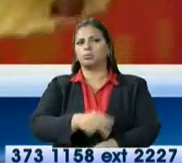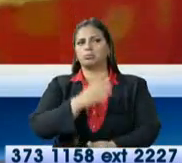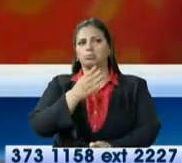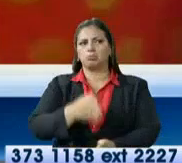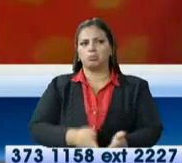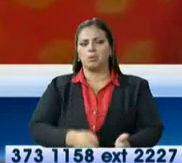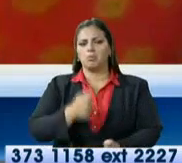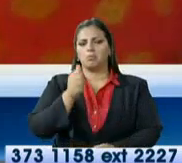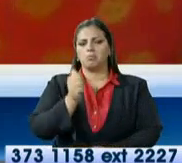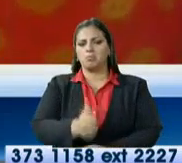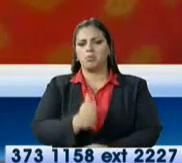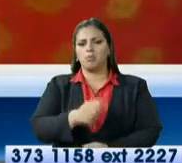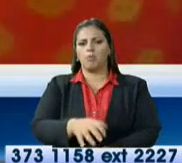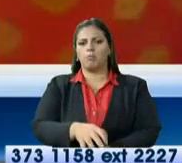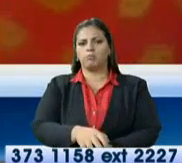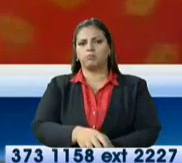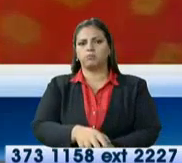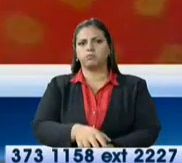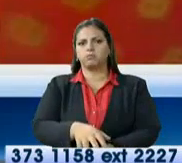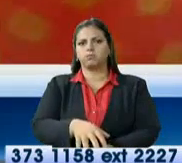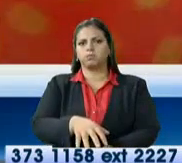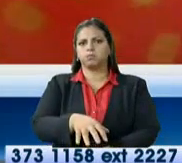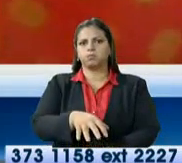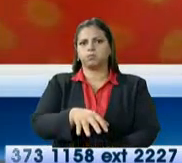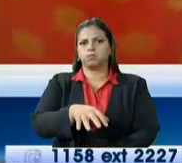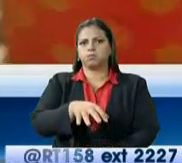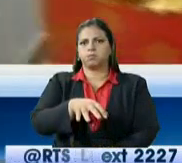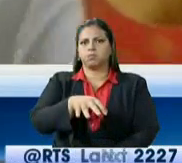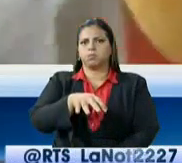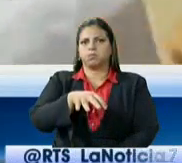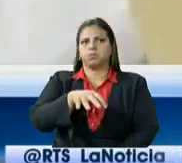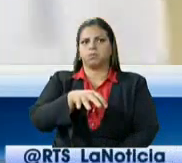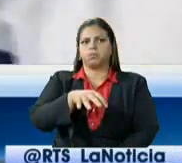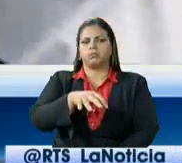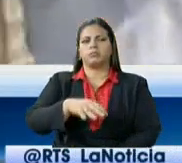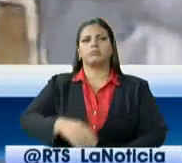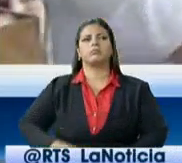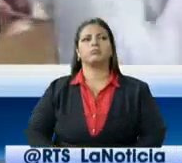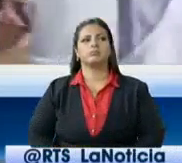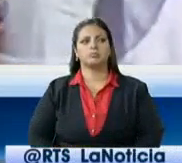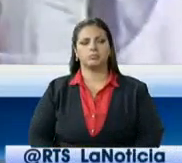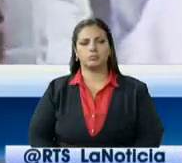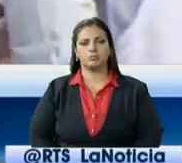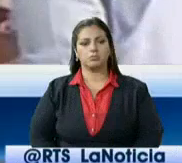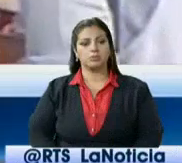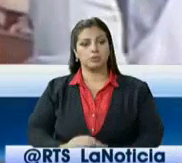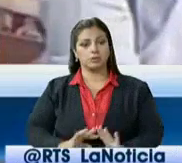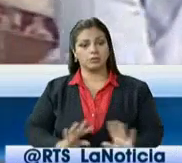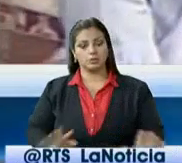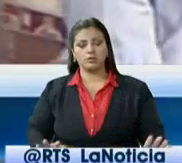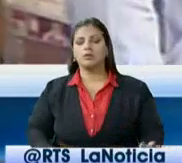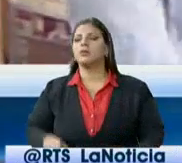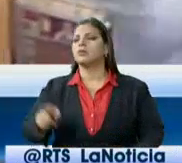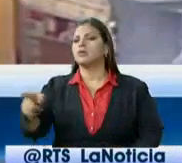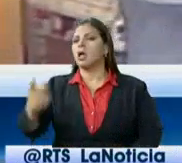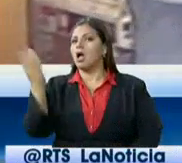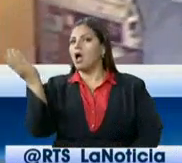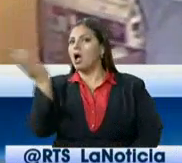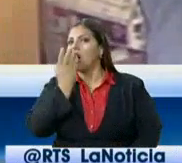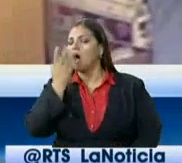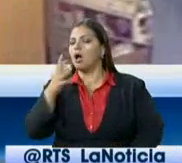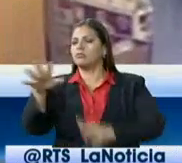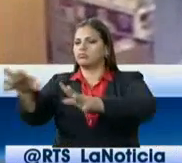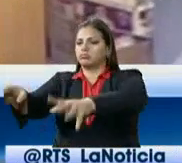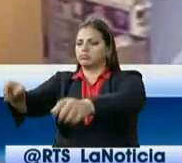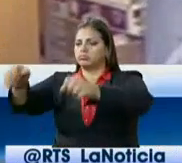crece. Y está lista para ponérselo en el horno. ¿Por cuánto tiempo en el horno, don Antonio? 35 minutos. ¿Solo 35? Ah,